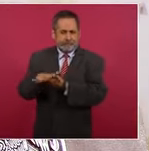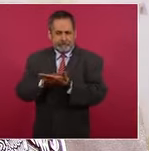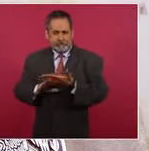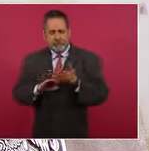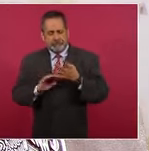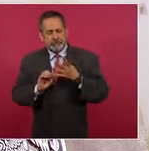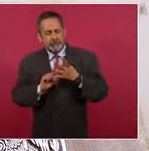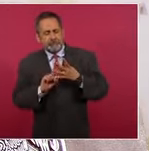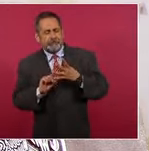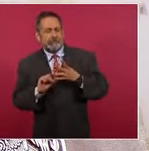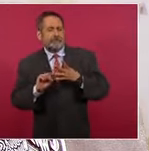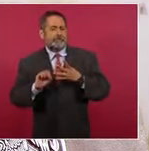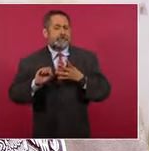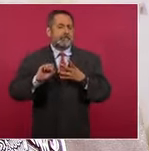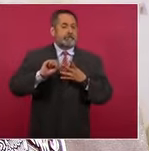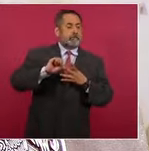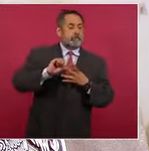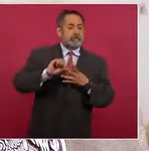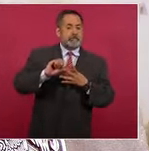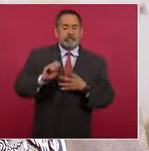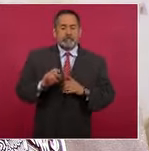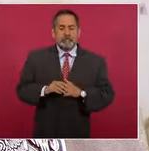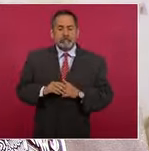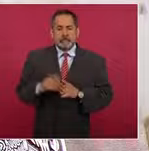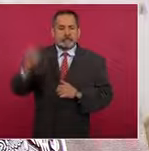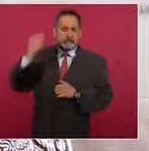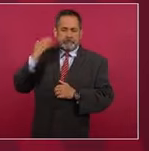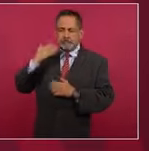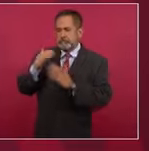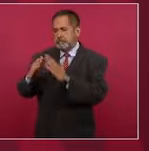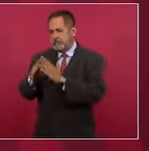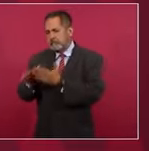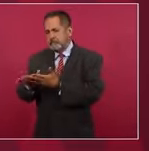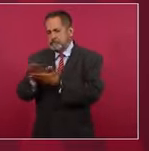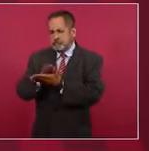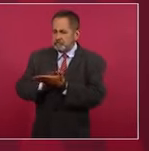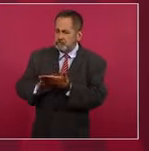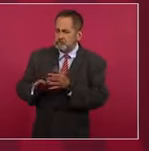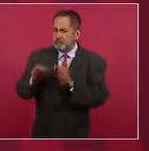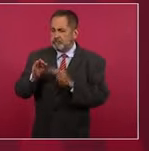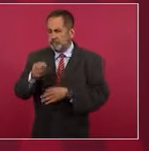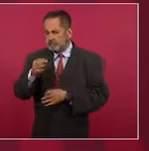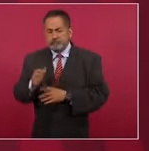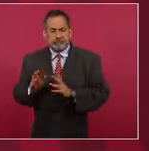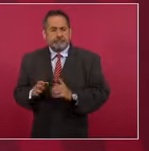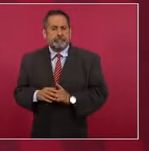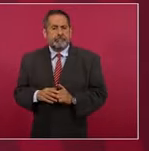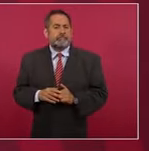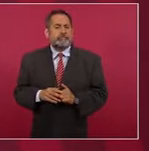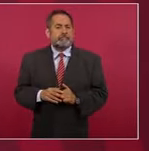y viven en casas modestas, pero con mucha dignidad.